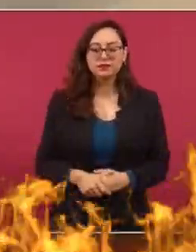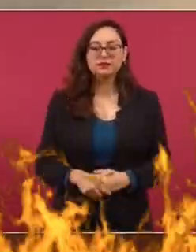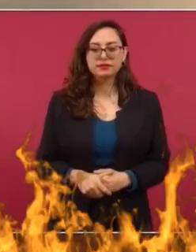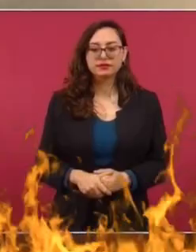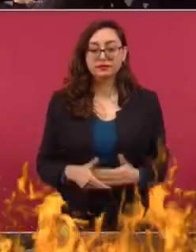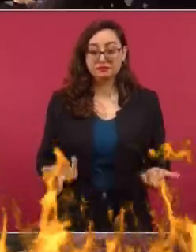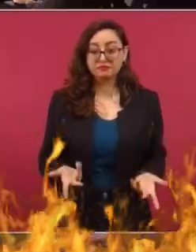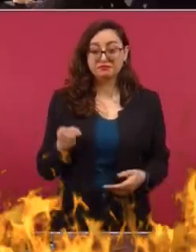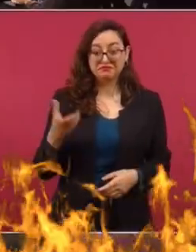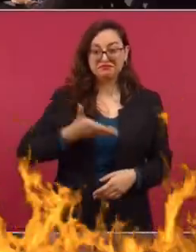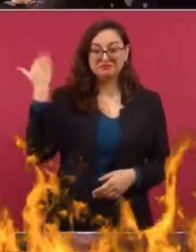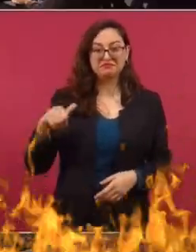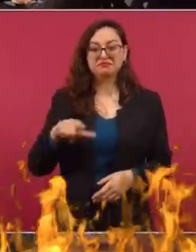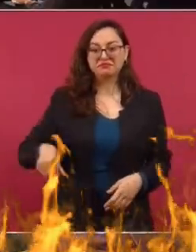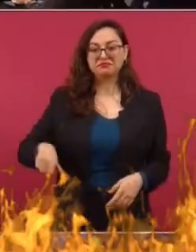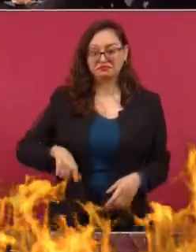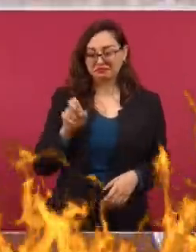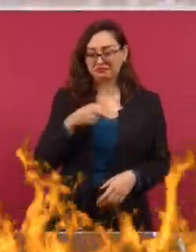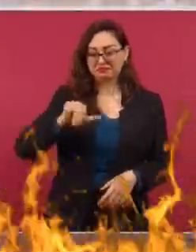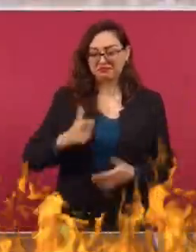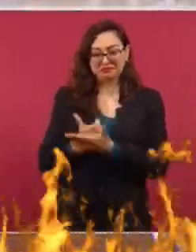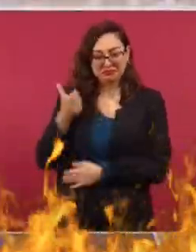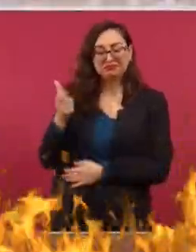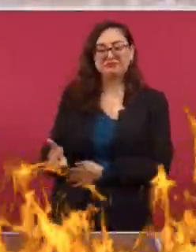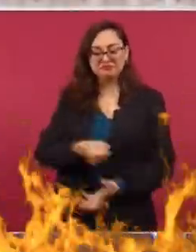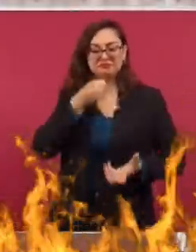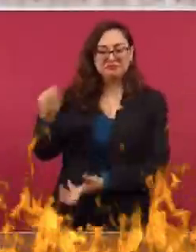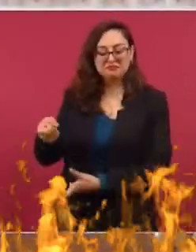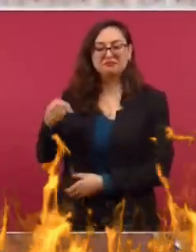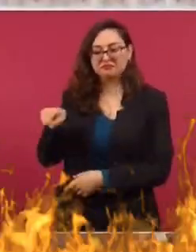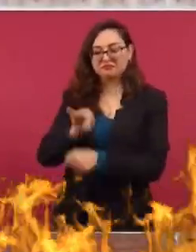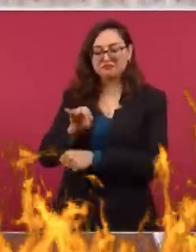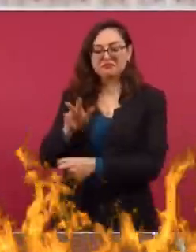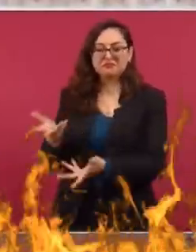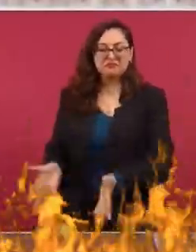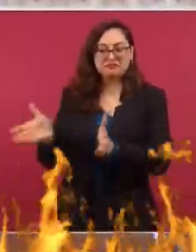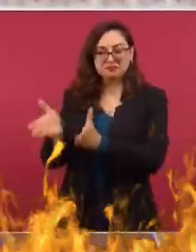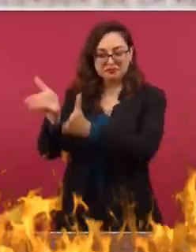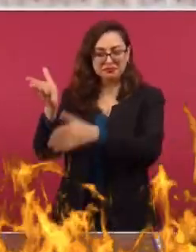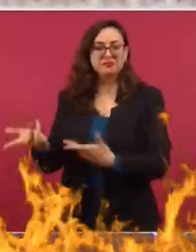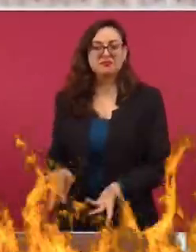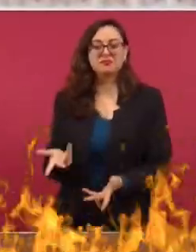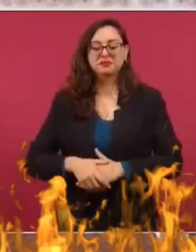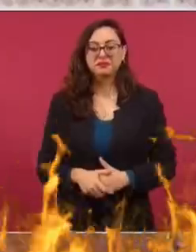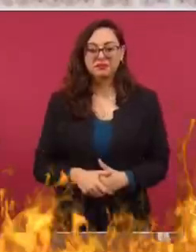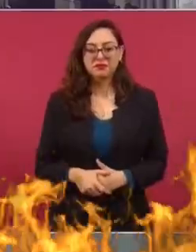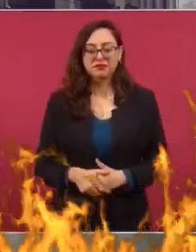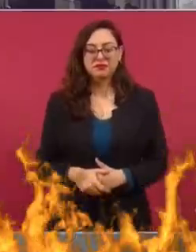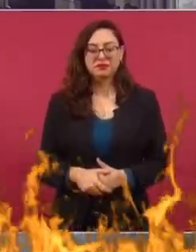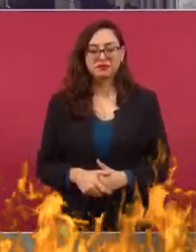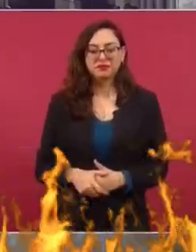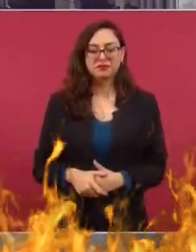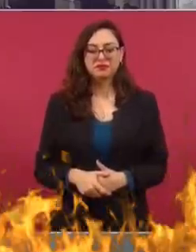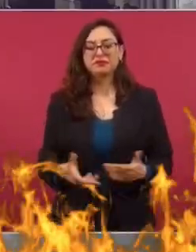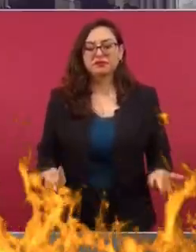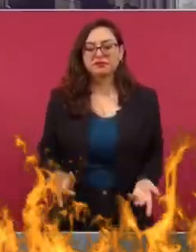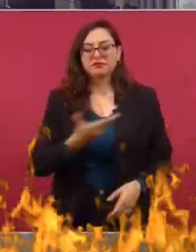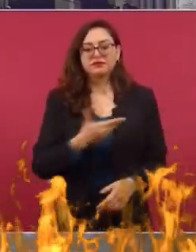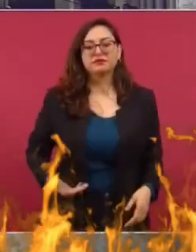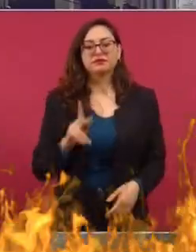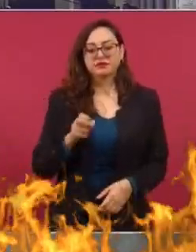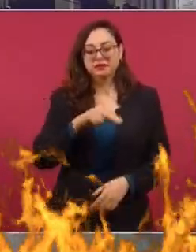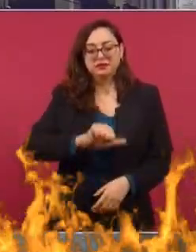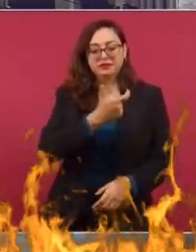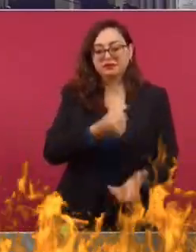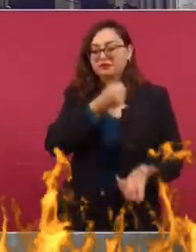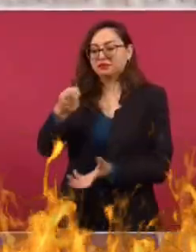Es así, pero ellos recibían dinero, publicidad, de Peña Nieto. Y desde luego, estando de presidente Peña Nieto, pues ni